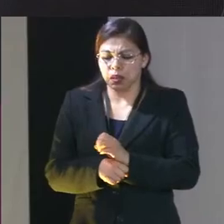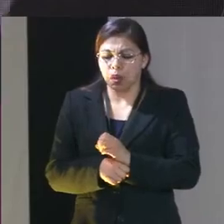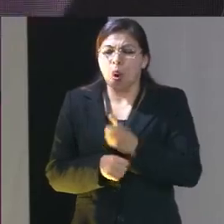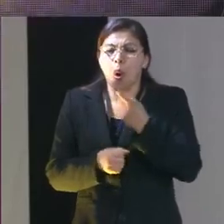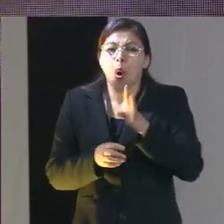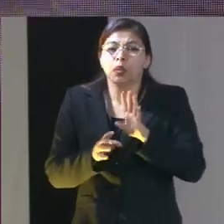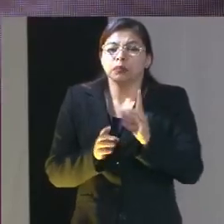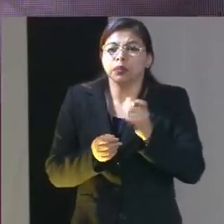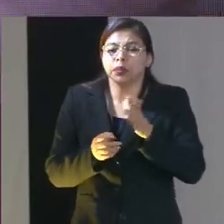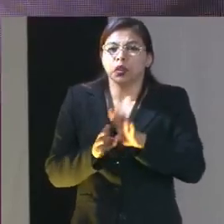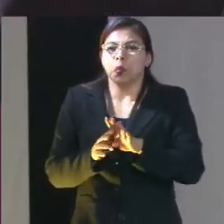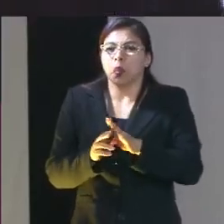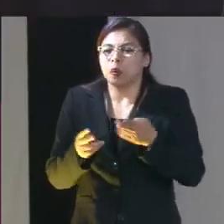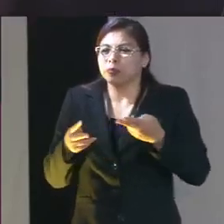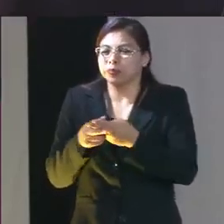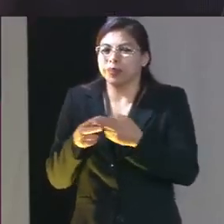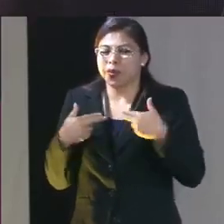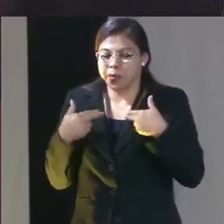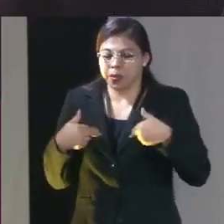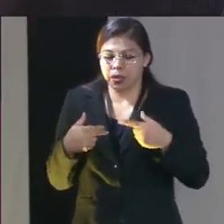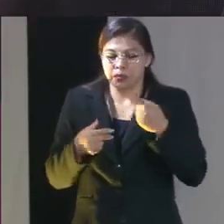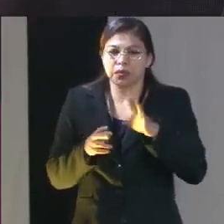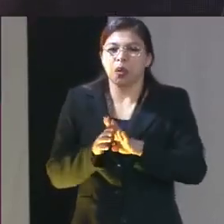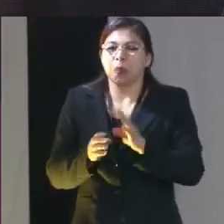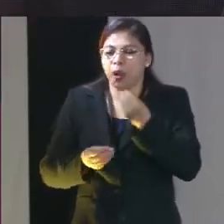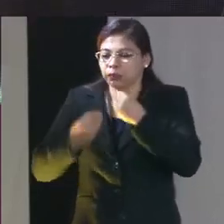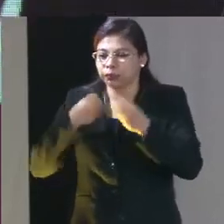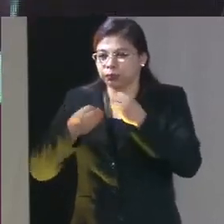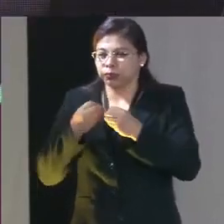el canibalismo ritual, que por supuesto que son ciertos.